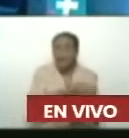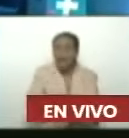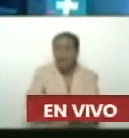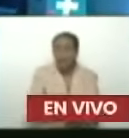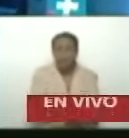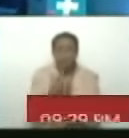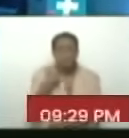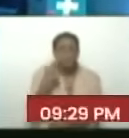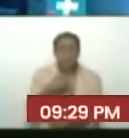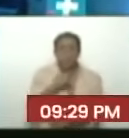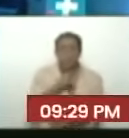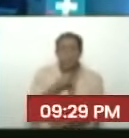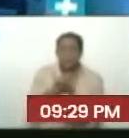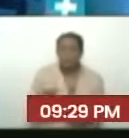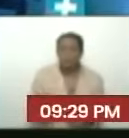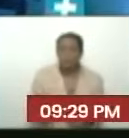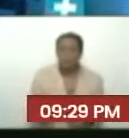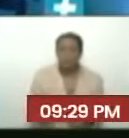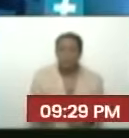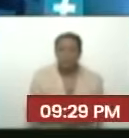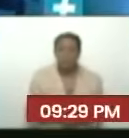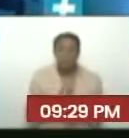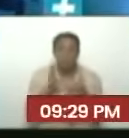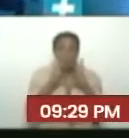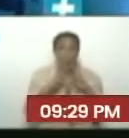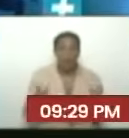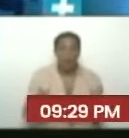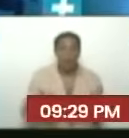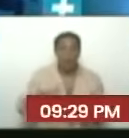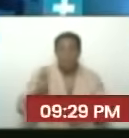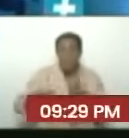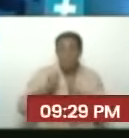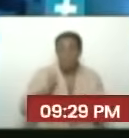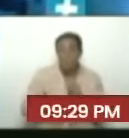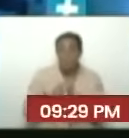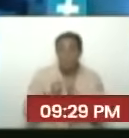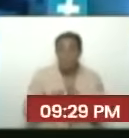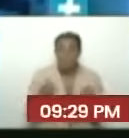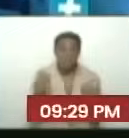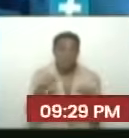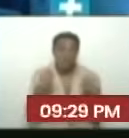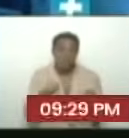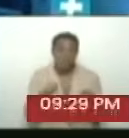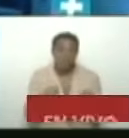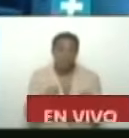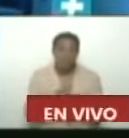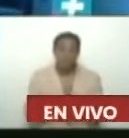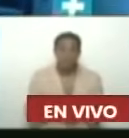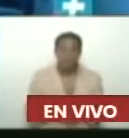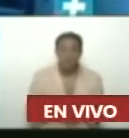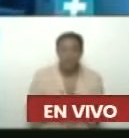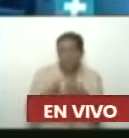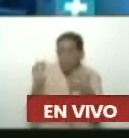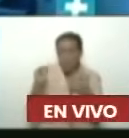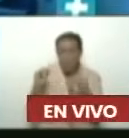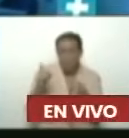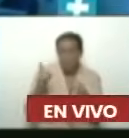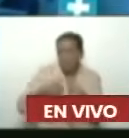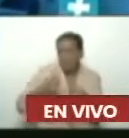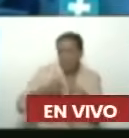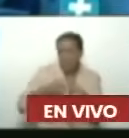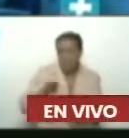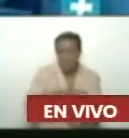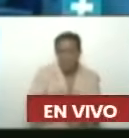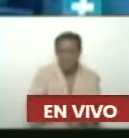te gusta en la batería? ¿Ah? Wow. Me gusta practicar de vez en cuando, la verdad, un poco de todo. Me encanta